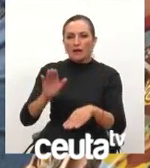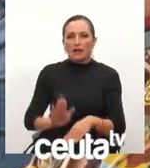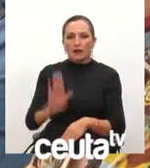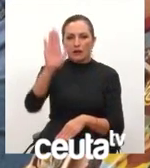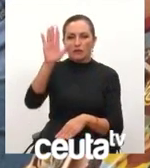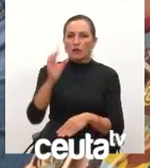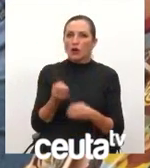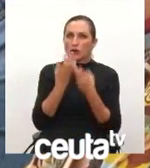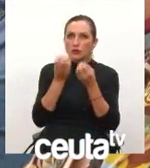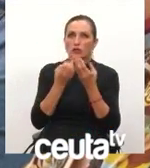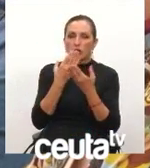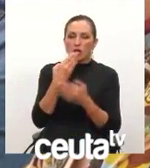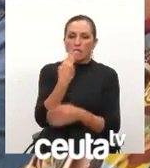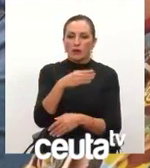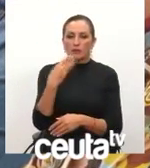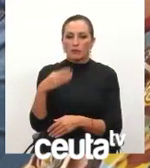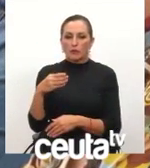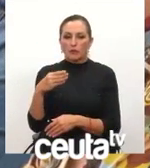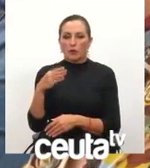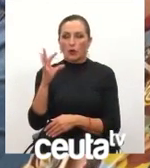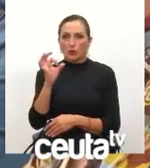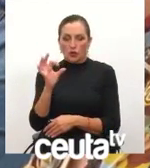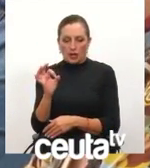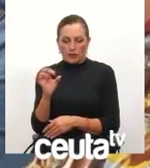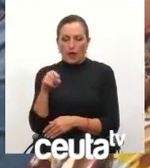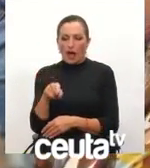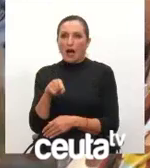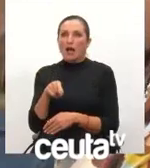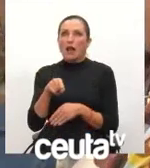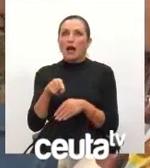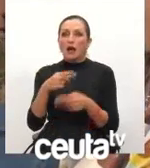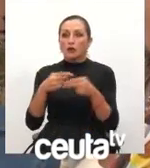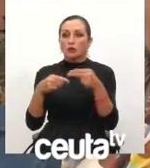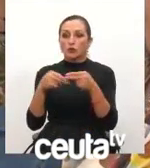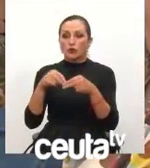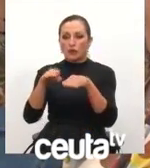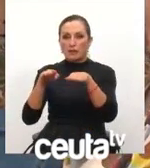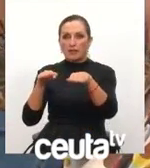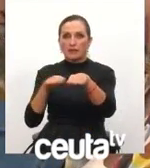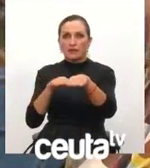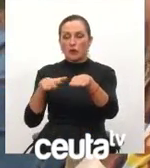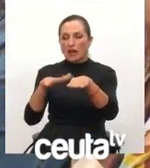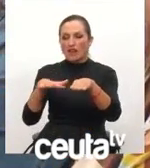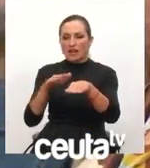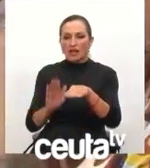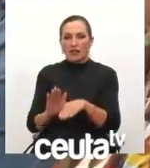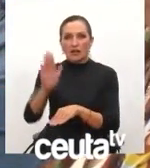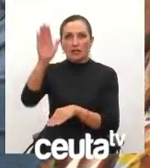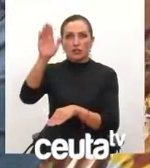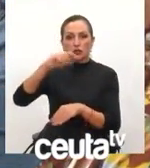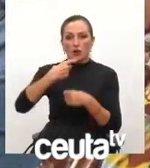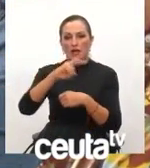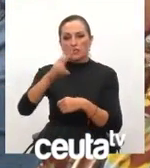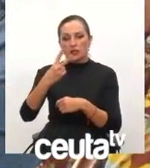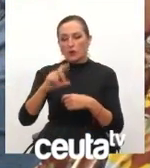Rosales y de Bermudo Soriano. La construcción de un aparcamiento en la barriada del recinto formaba parte de la segunda fase del